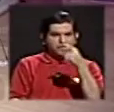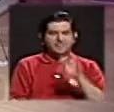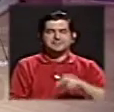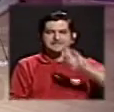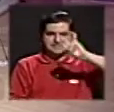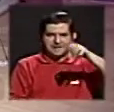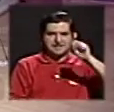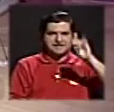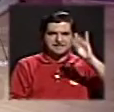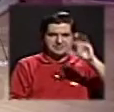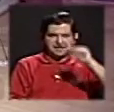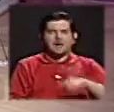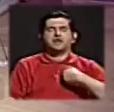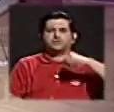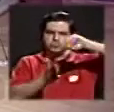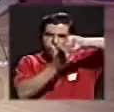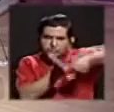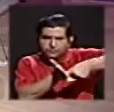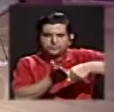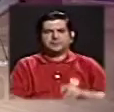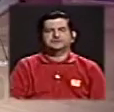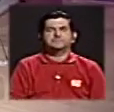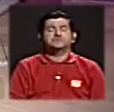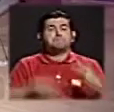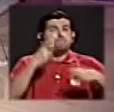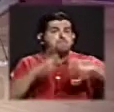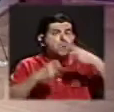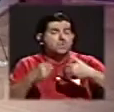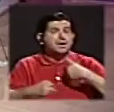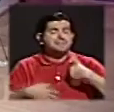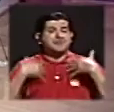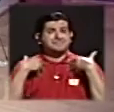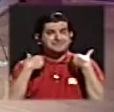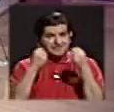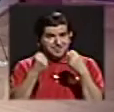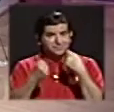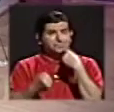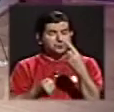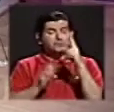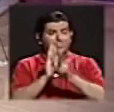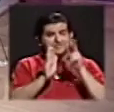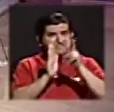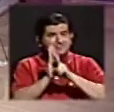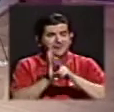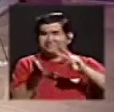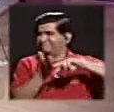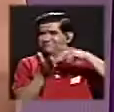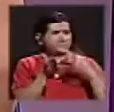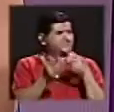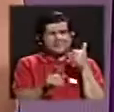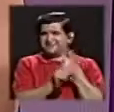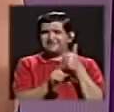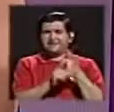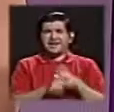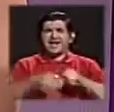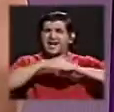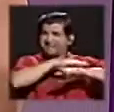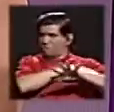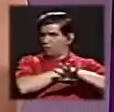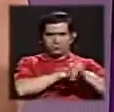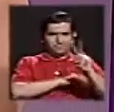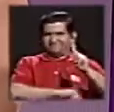Jessica, recalcar que el problema de salud, como nos decía el video, no es en sí el aborto.